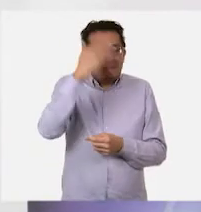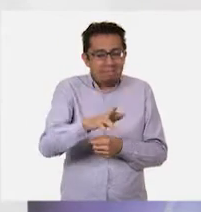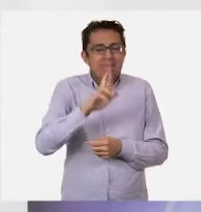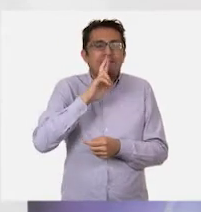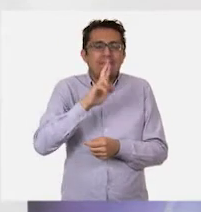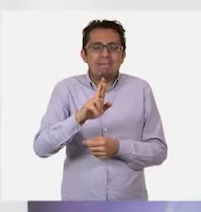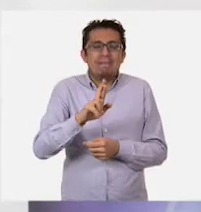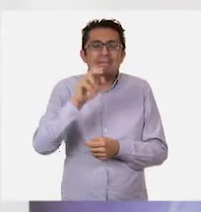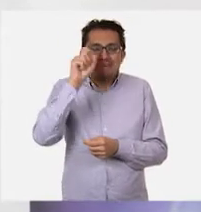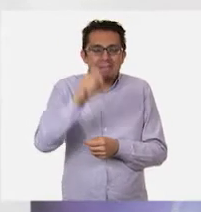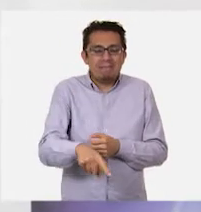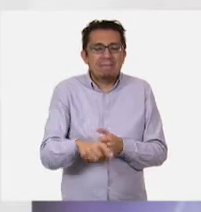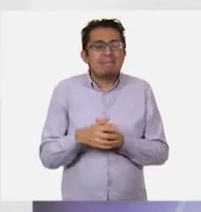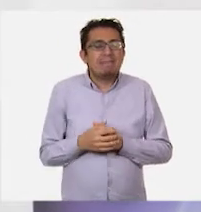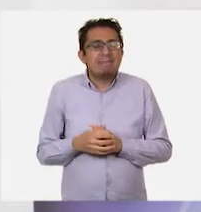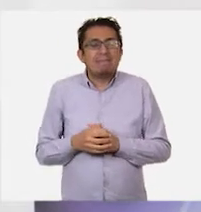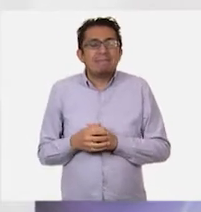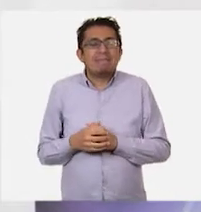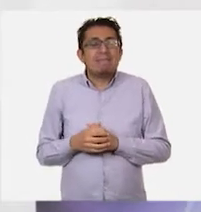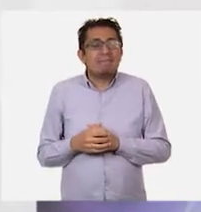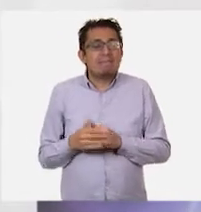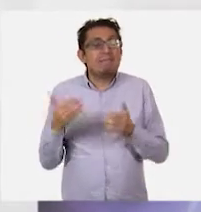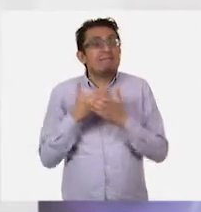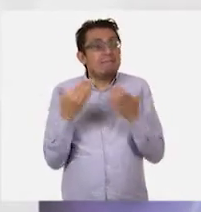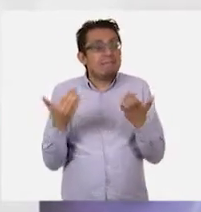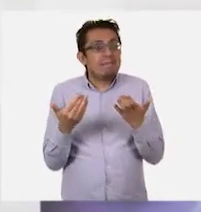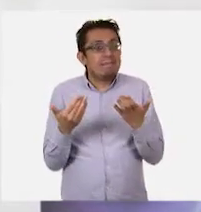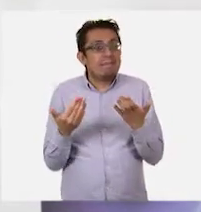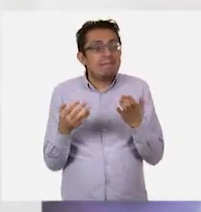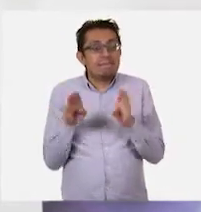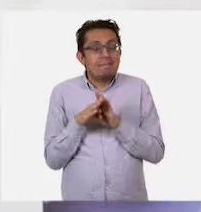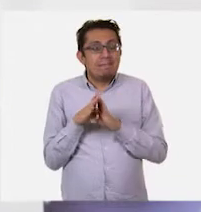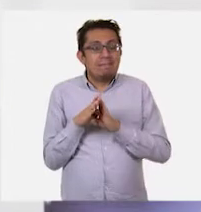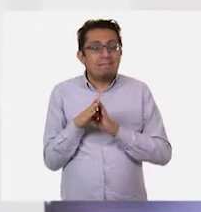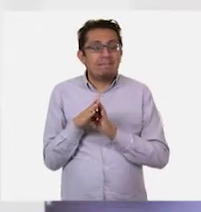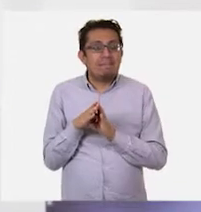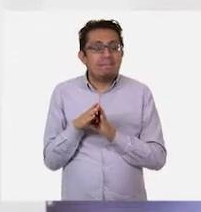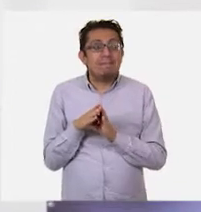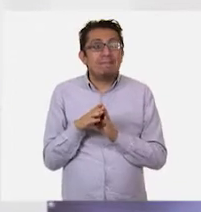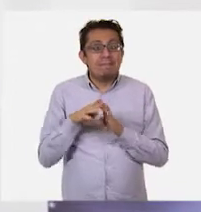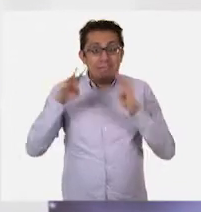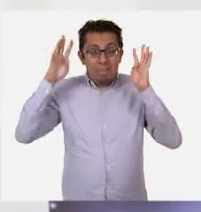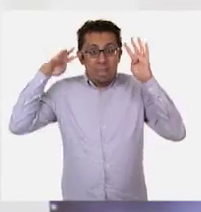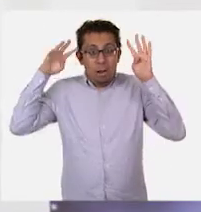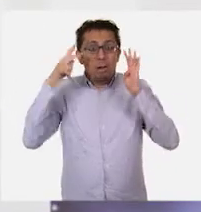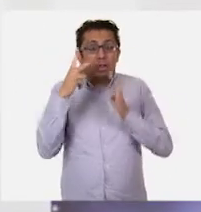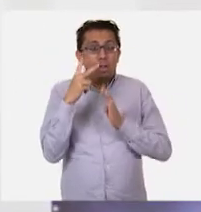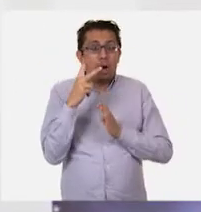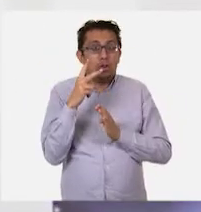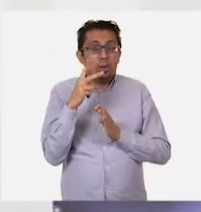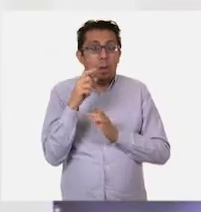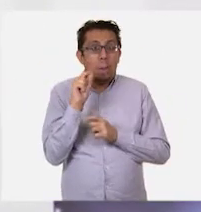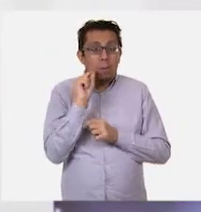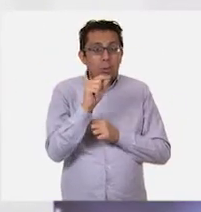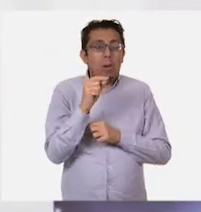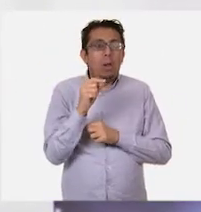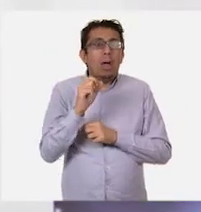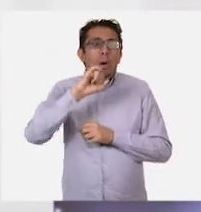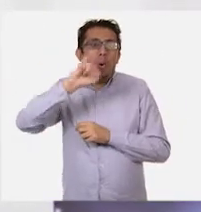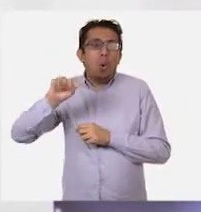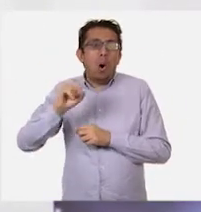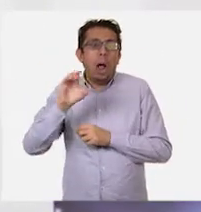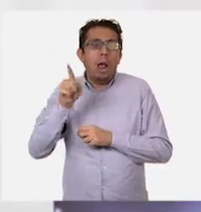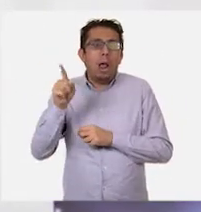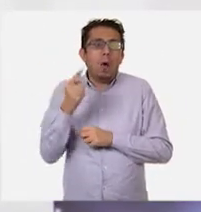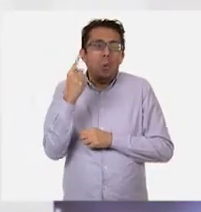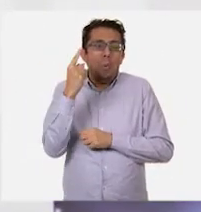respuesta. Muy bien. El marcador se encuentra de la siguiente manera. 2 puntos para Jolisto y 1 punto para Juan Carlos.